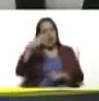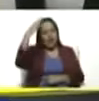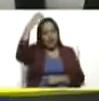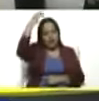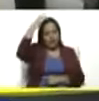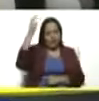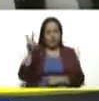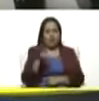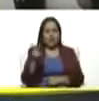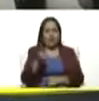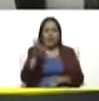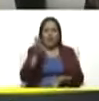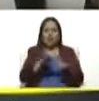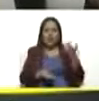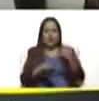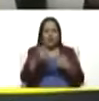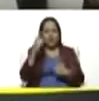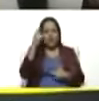último día.